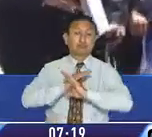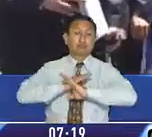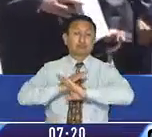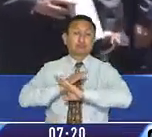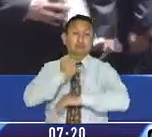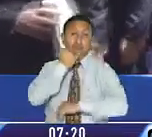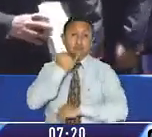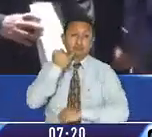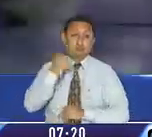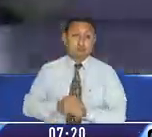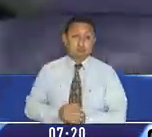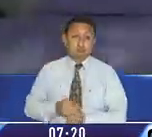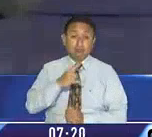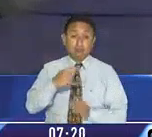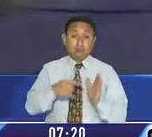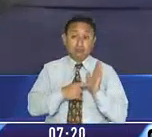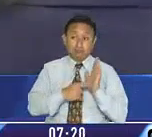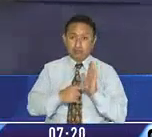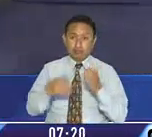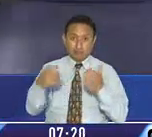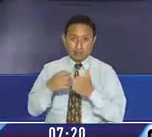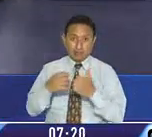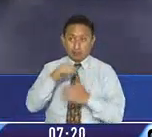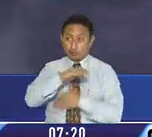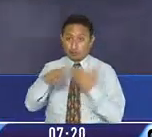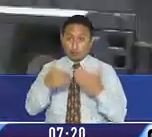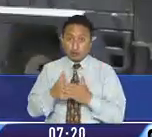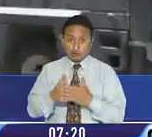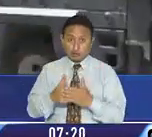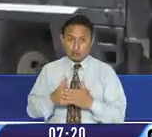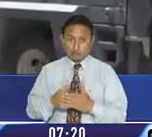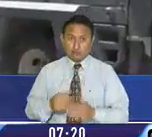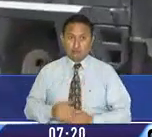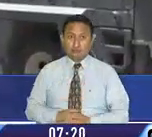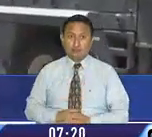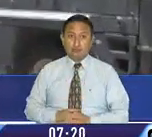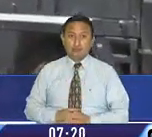quienes mostraron su equipamiento e infraestructura de defensa. Fue una